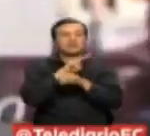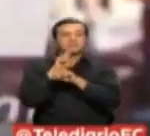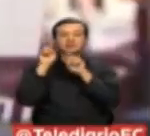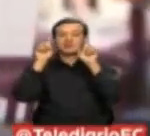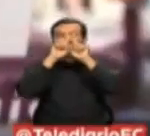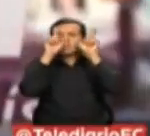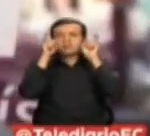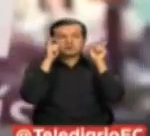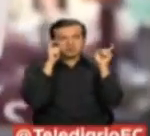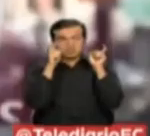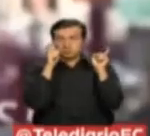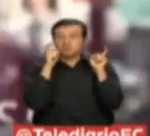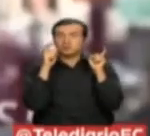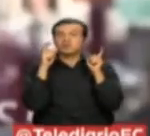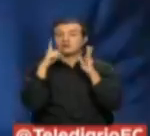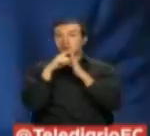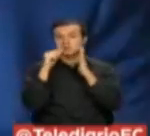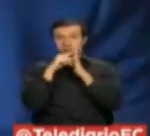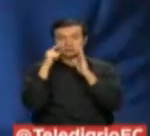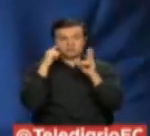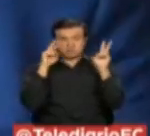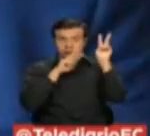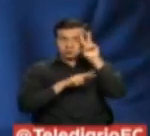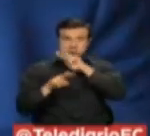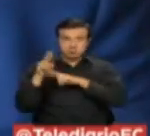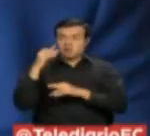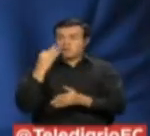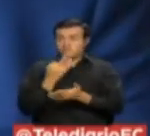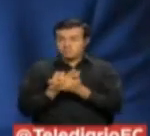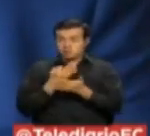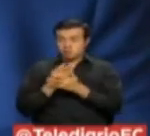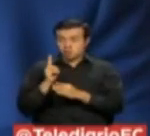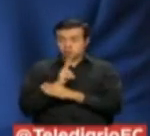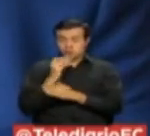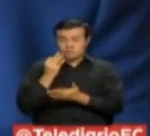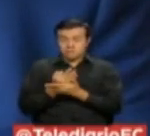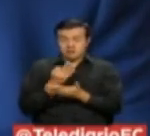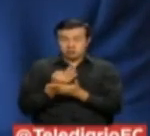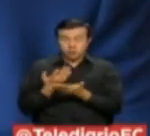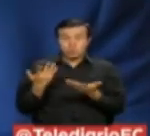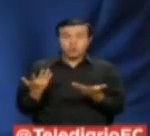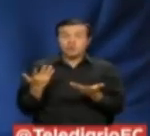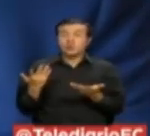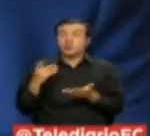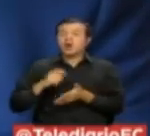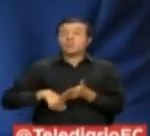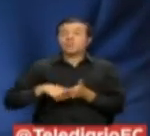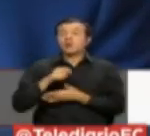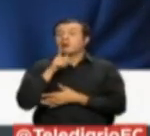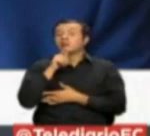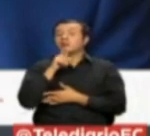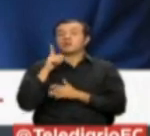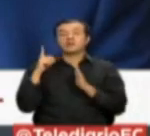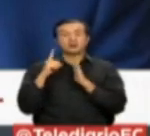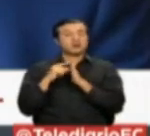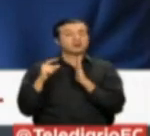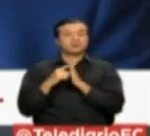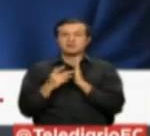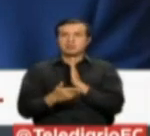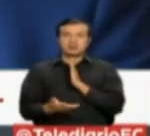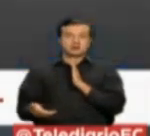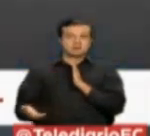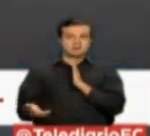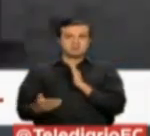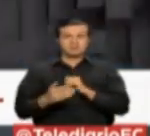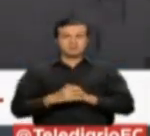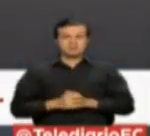y especialmente por el SRI. Las facturas que se utilizan para prestar los servicios son autorizadas por el Servicio de Rentas